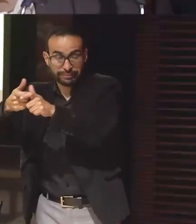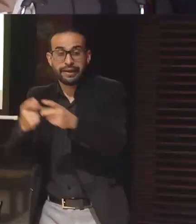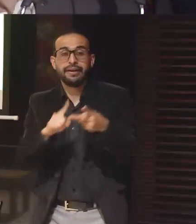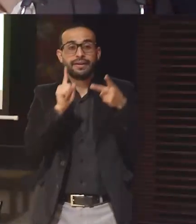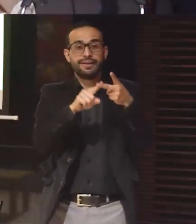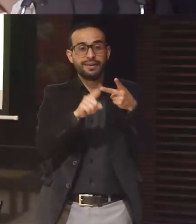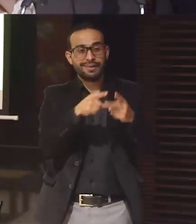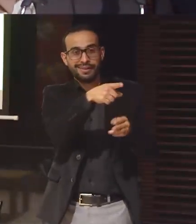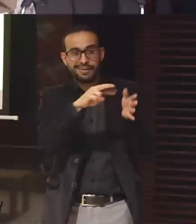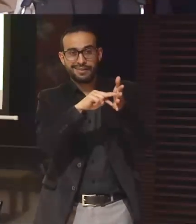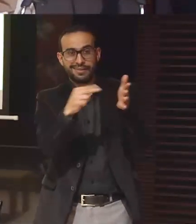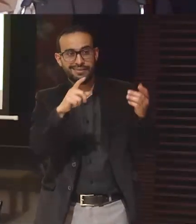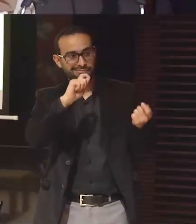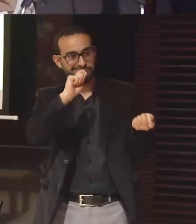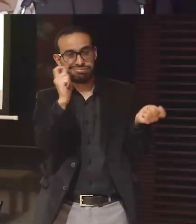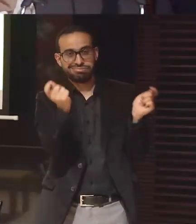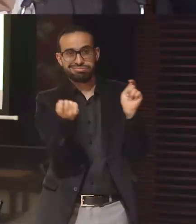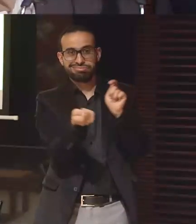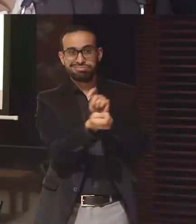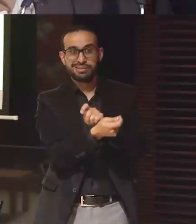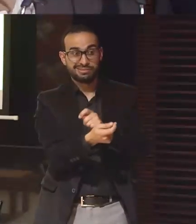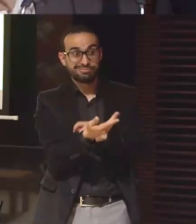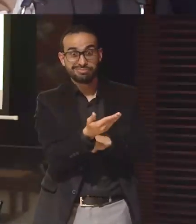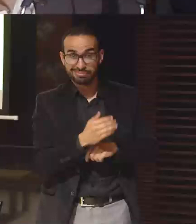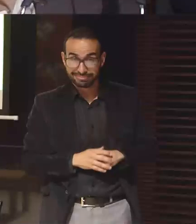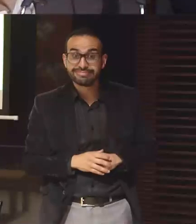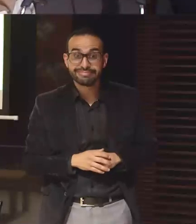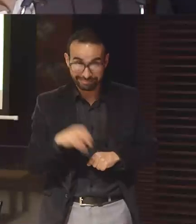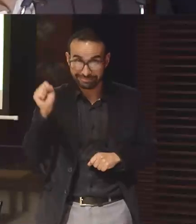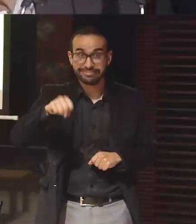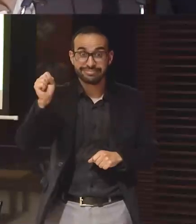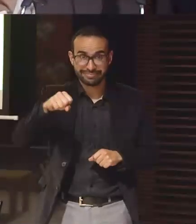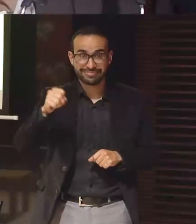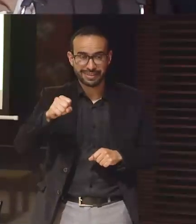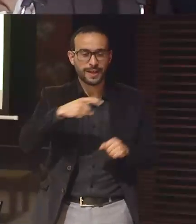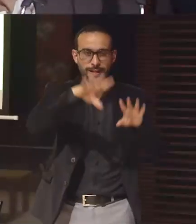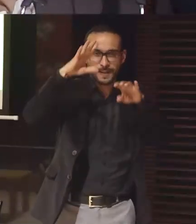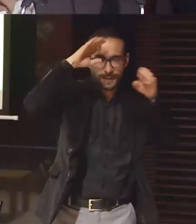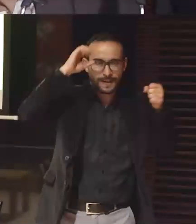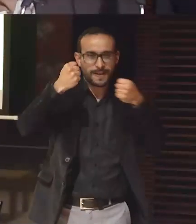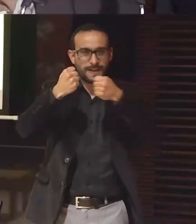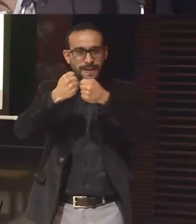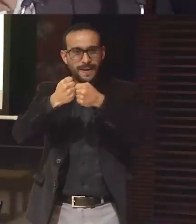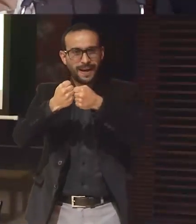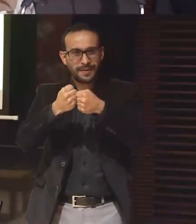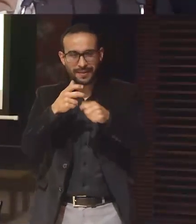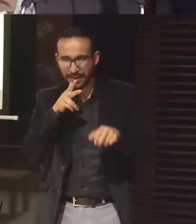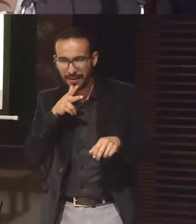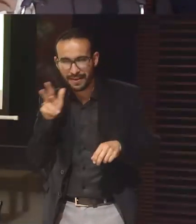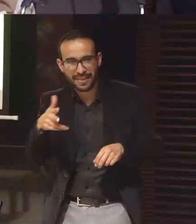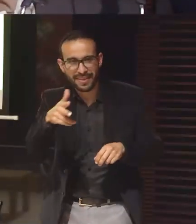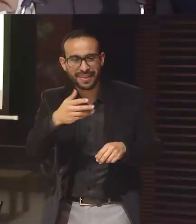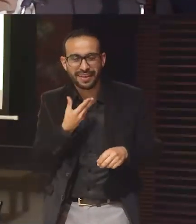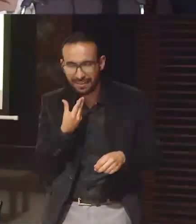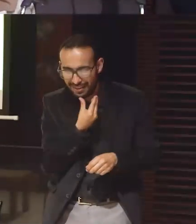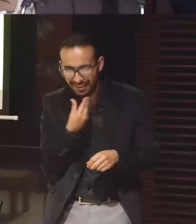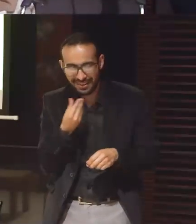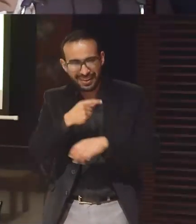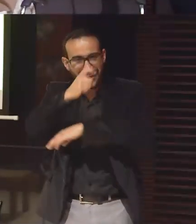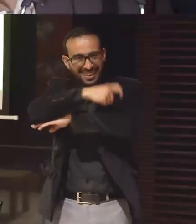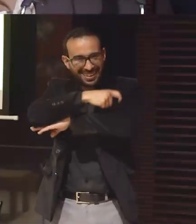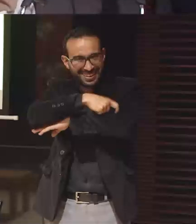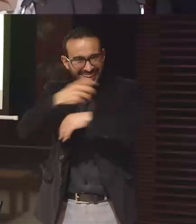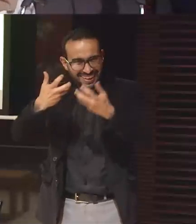combustible. Pero segundo que todo, fue el interlocutor principal con Ecopetrol para la evolución de la calidad del combustible como lo tenemos